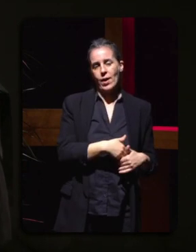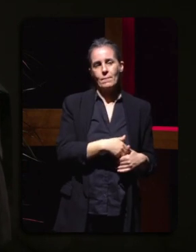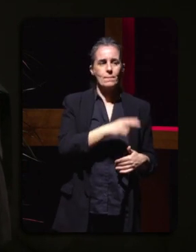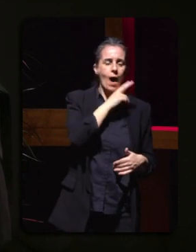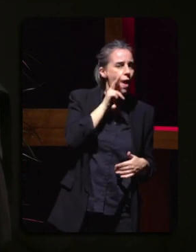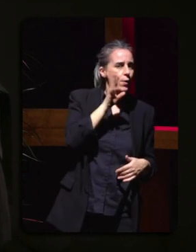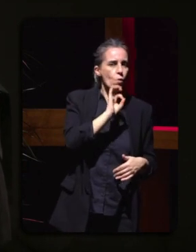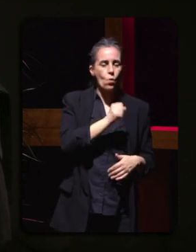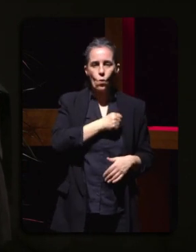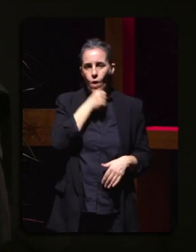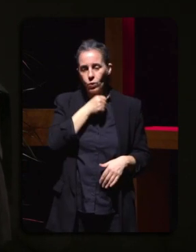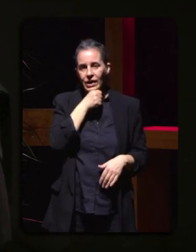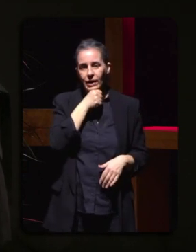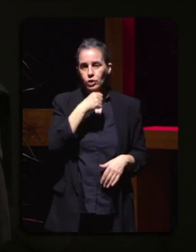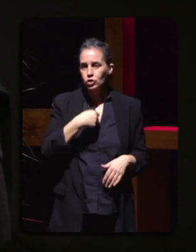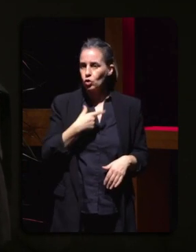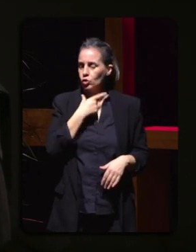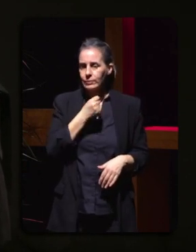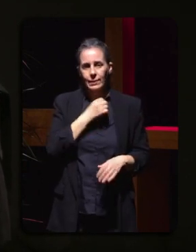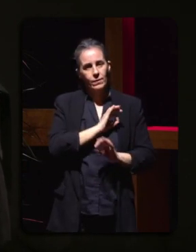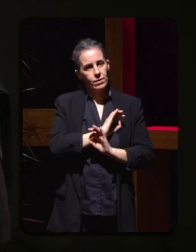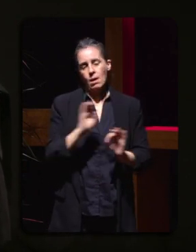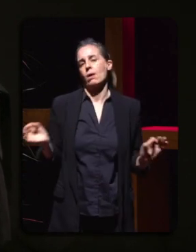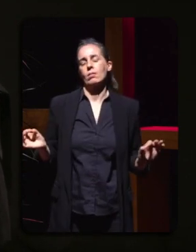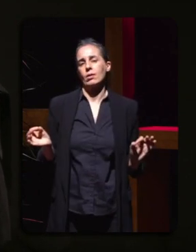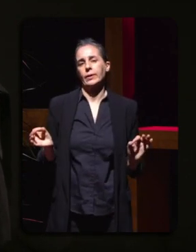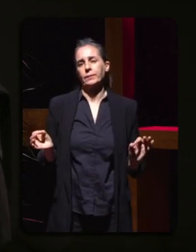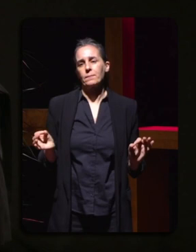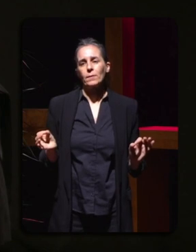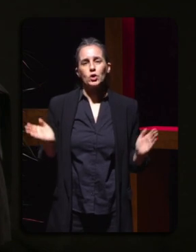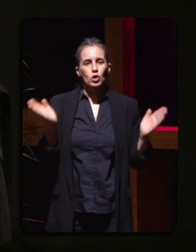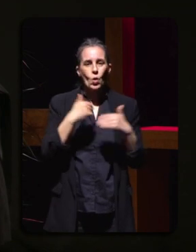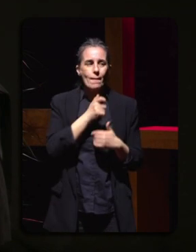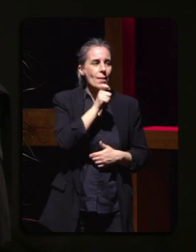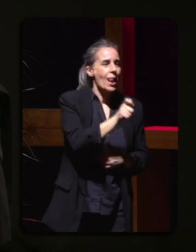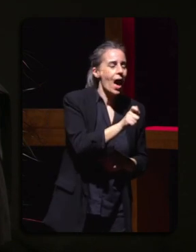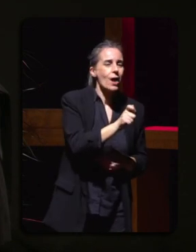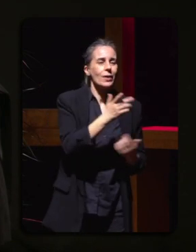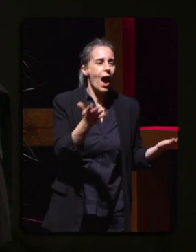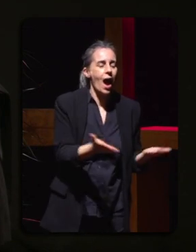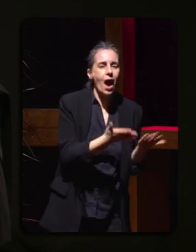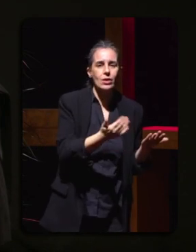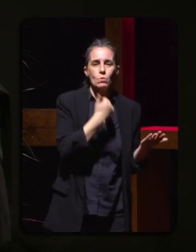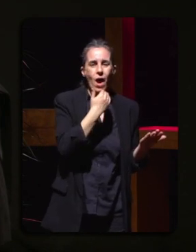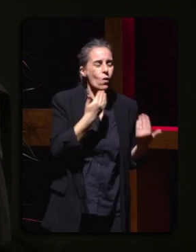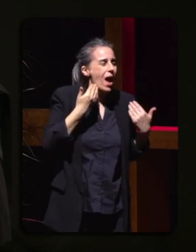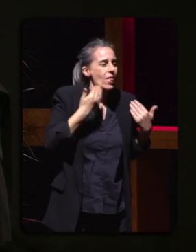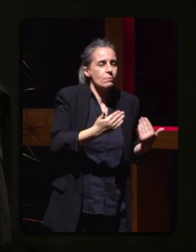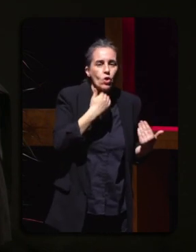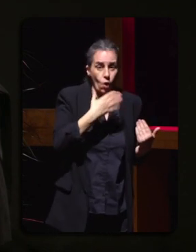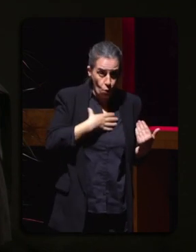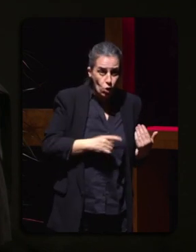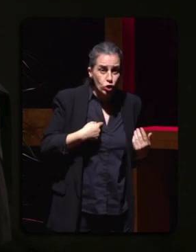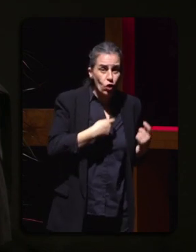y a mí no me hace ninguna gracia y no hay ninguna palabra ni ningún aliento que yo pueda darle ni ningún agradecimiento